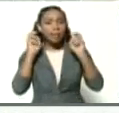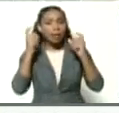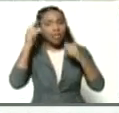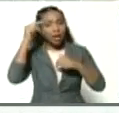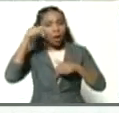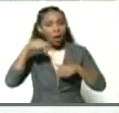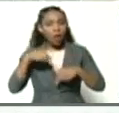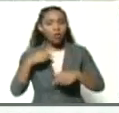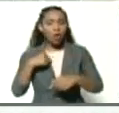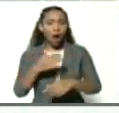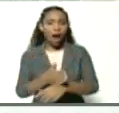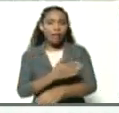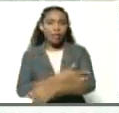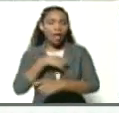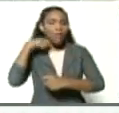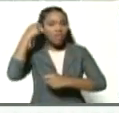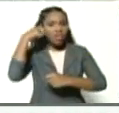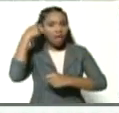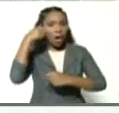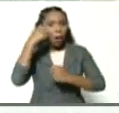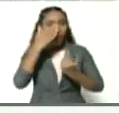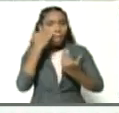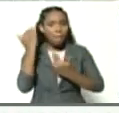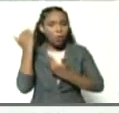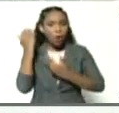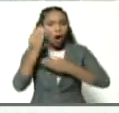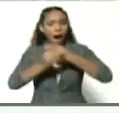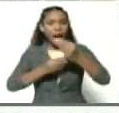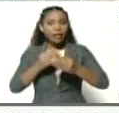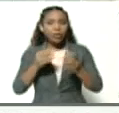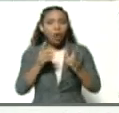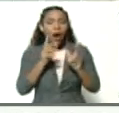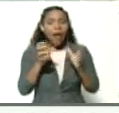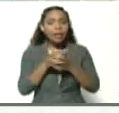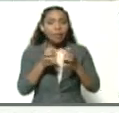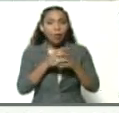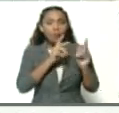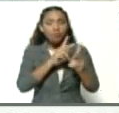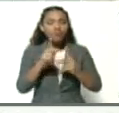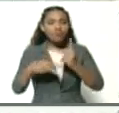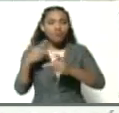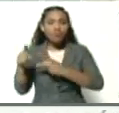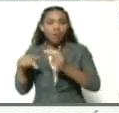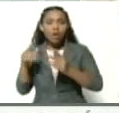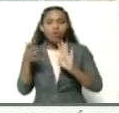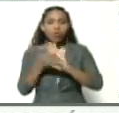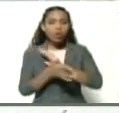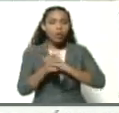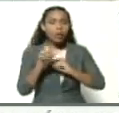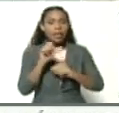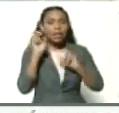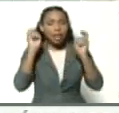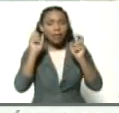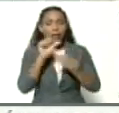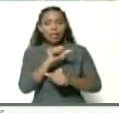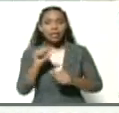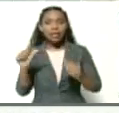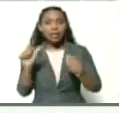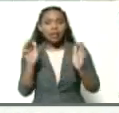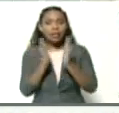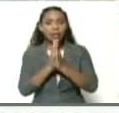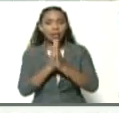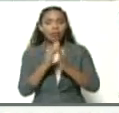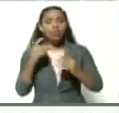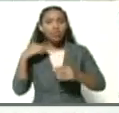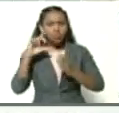hoy, pero antes voy a pasar un video que han hecho el equipo de producción sobre la Semana Santa en Venezuela. Luego se los